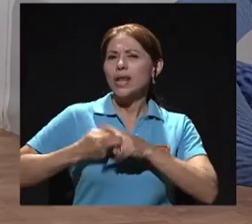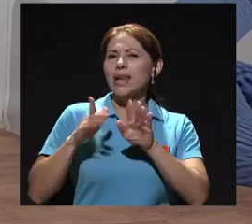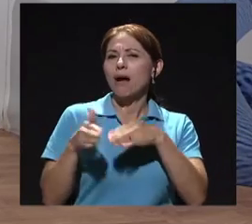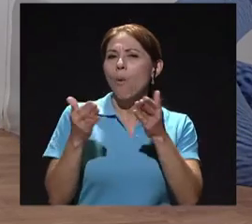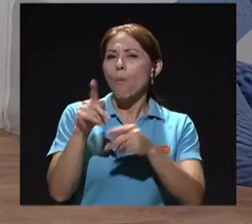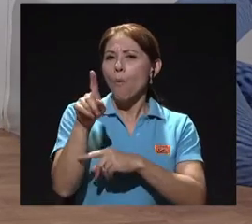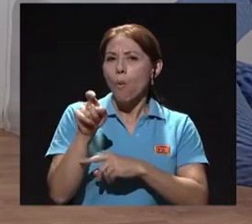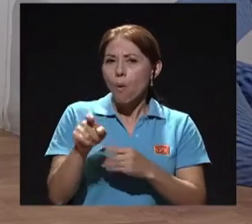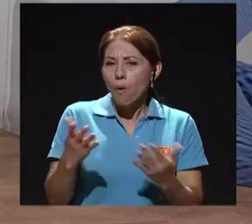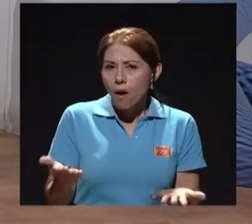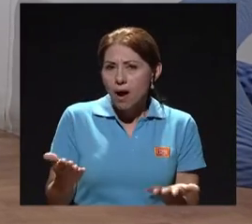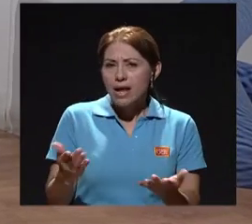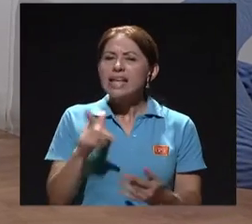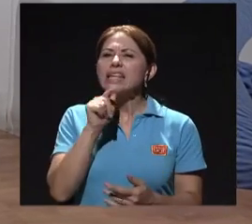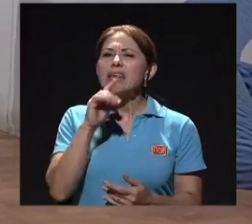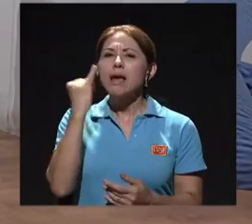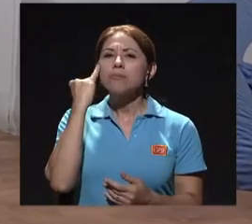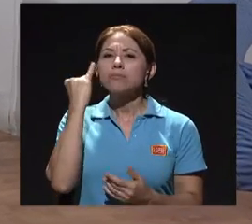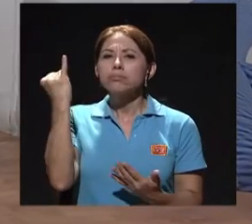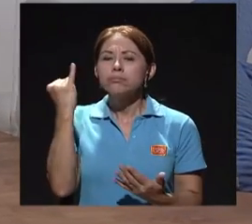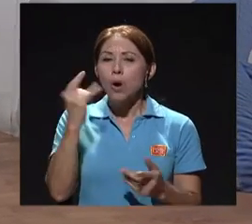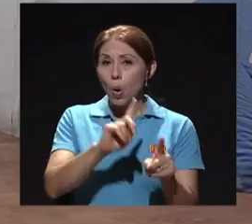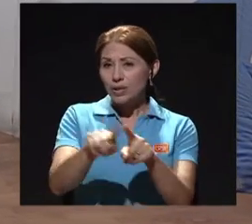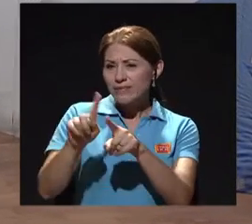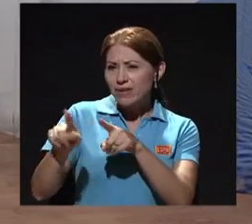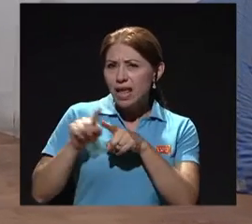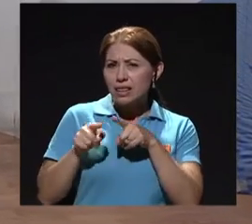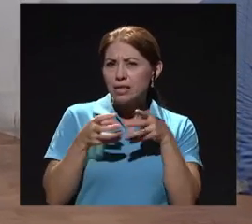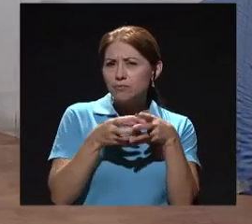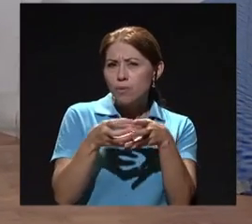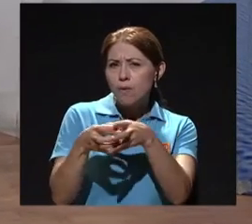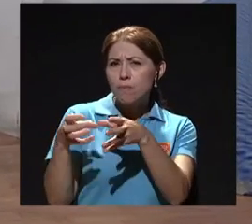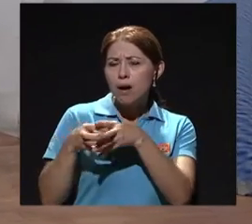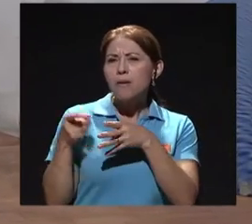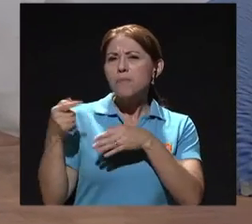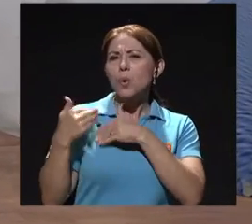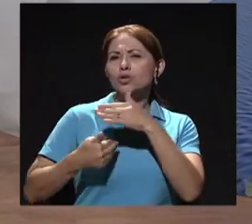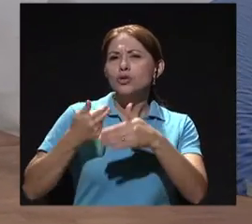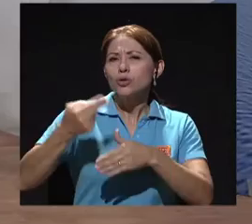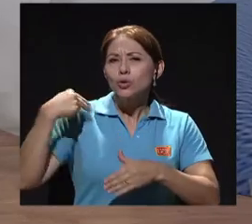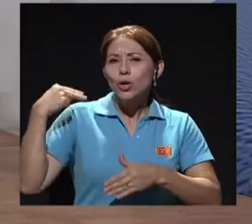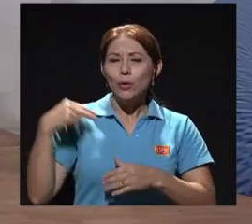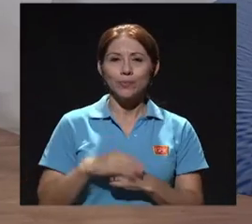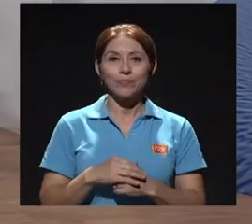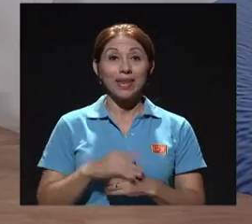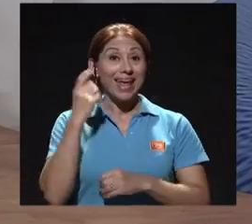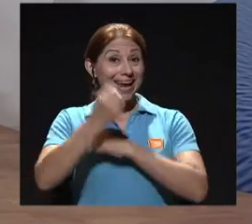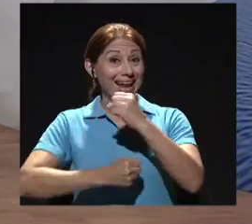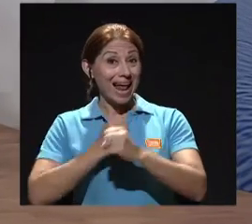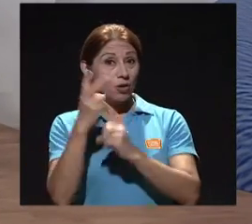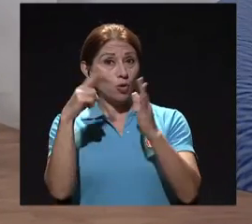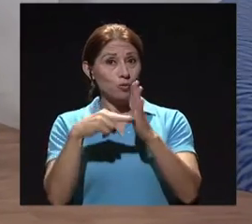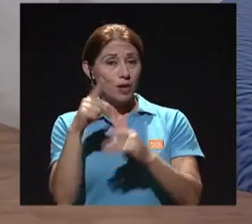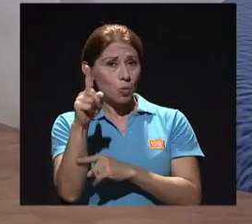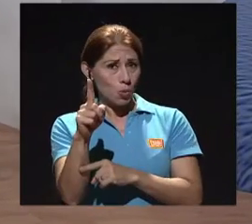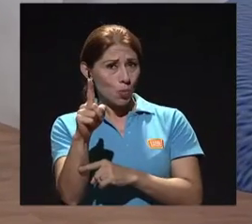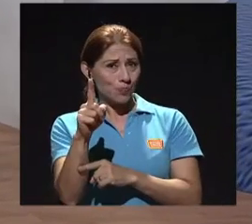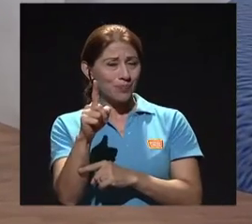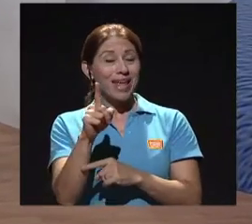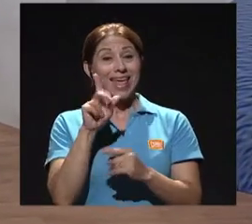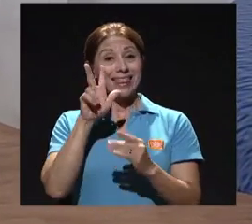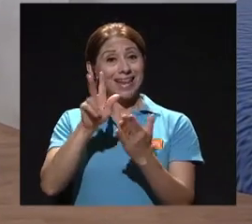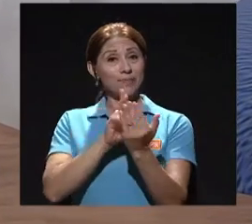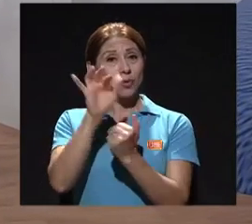porque son varias distancias cuéntenos desde el proceso histórico en el año 2001 llegan a la corriente legislativa tres proyectos de ley